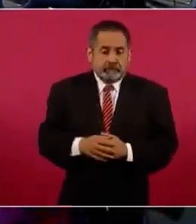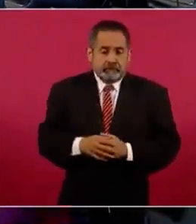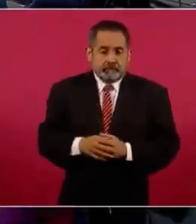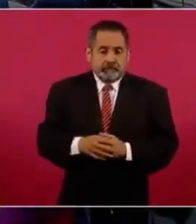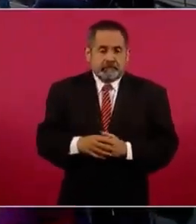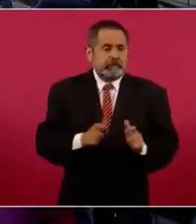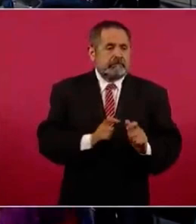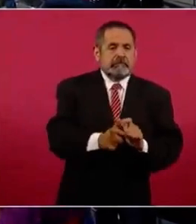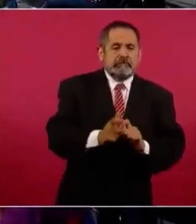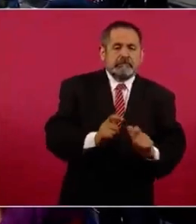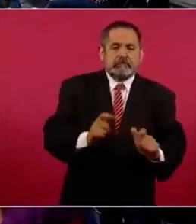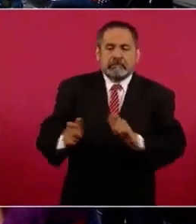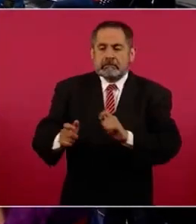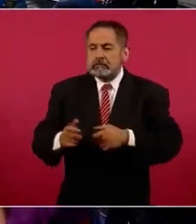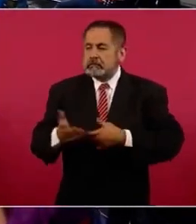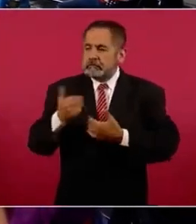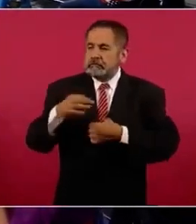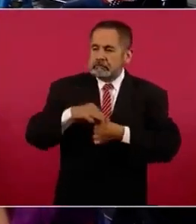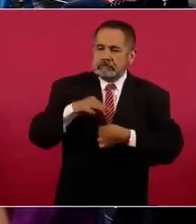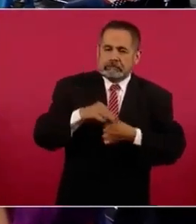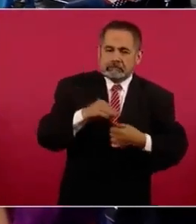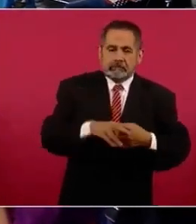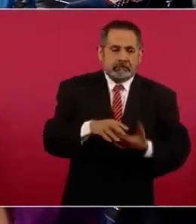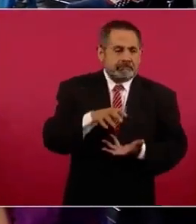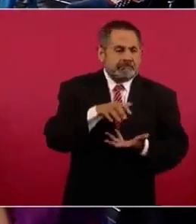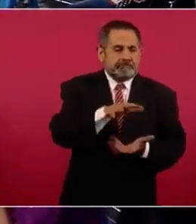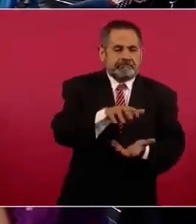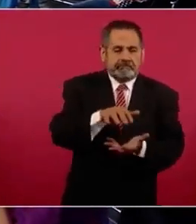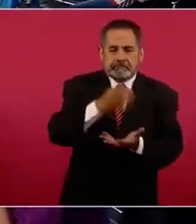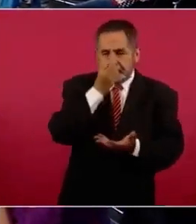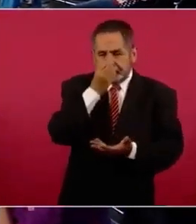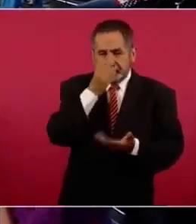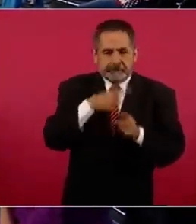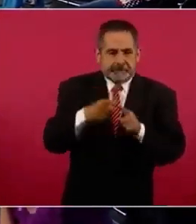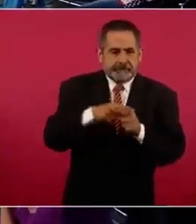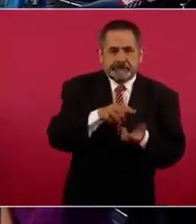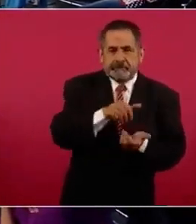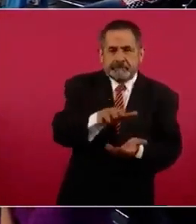Repartir dinero, entregar despensas,